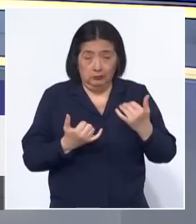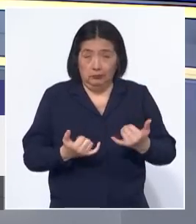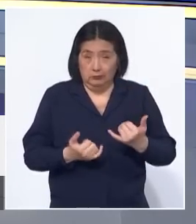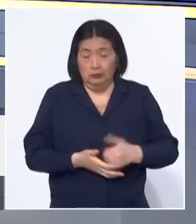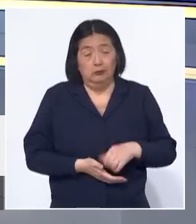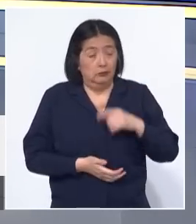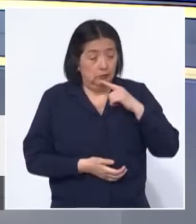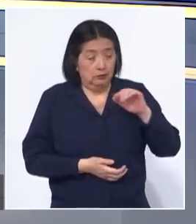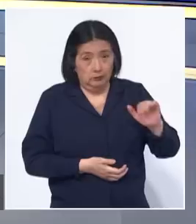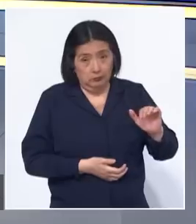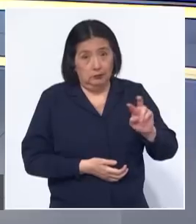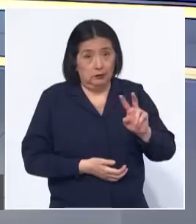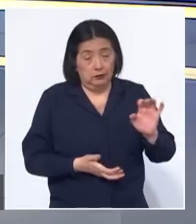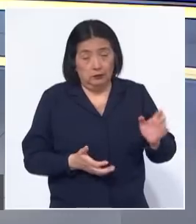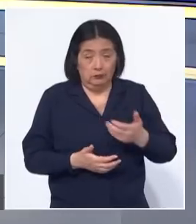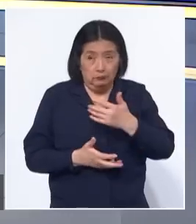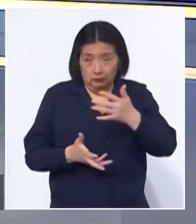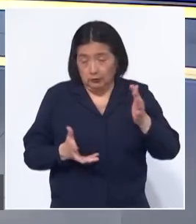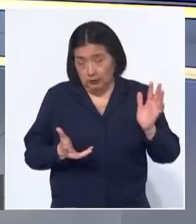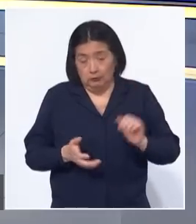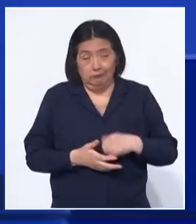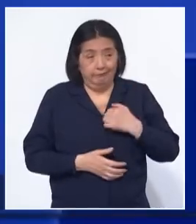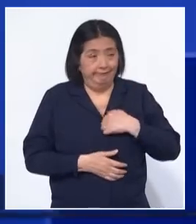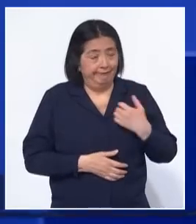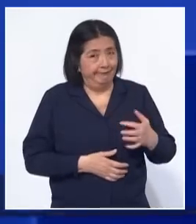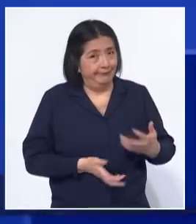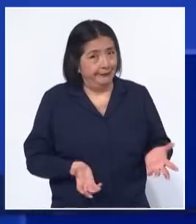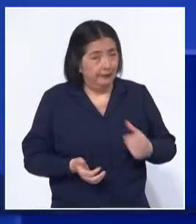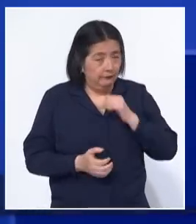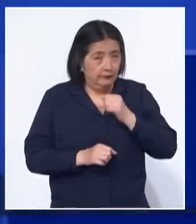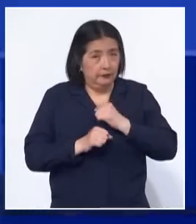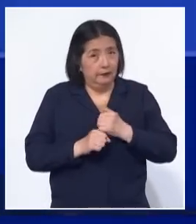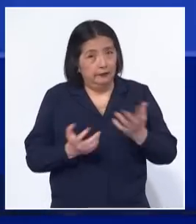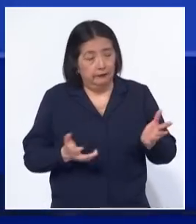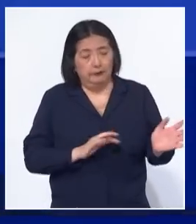Valeria, mañana podría ser cualquiera, lamentablemente, cuando se trata de la inseguridad. 12:24.